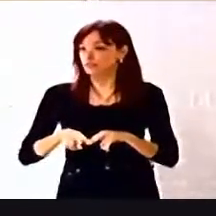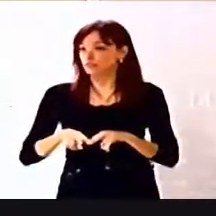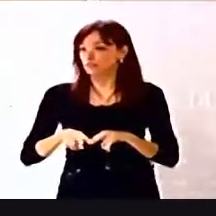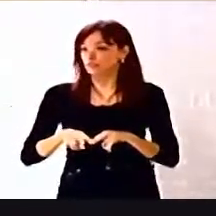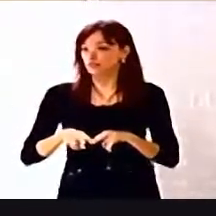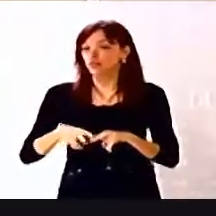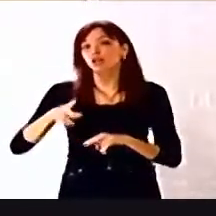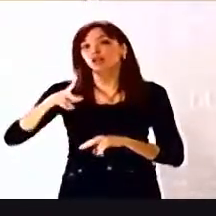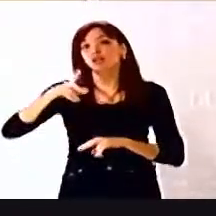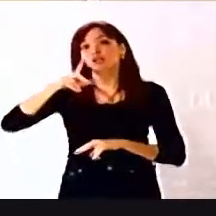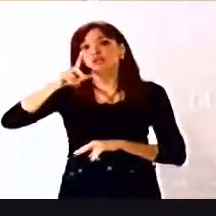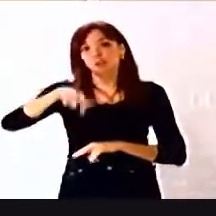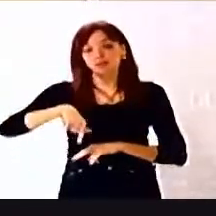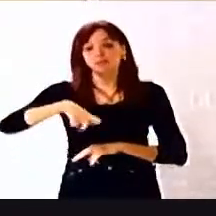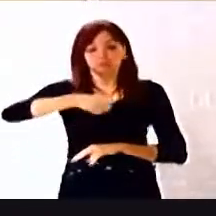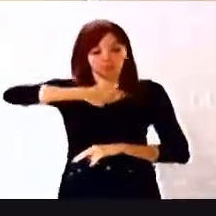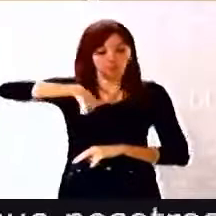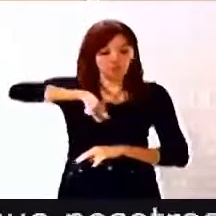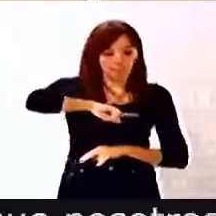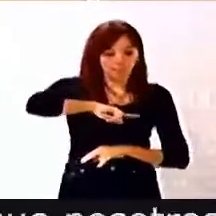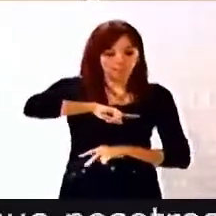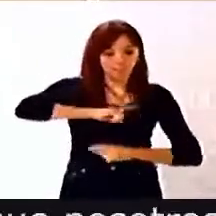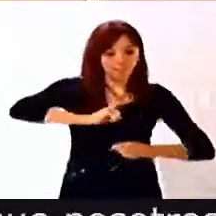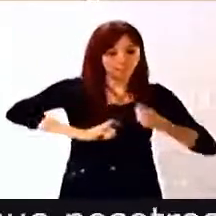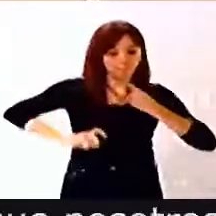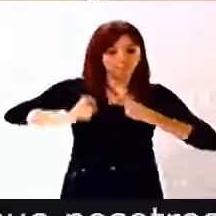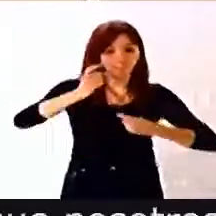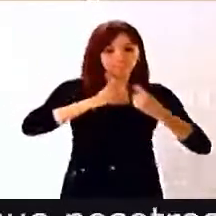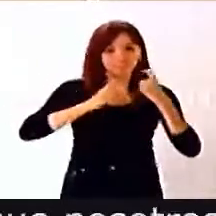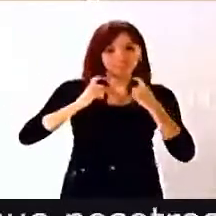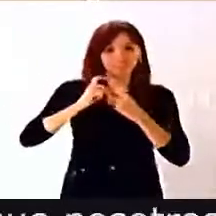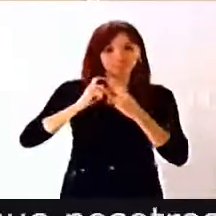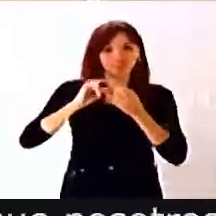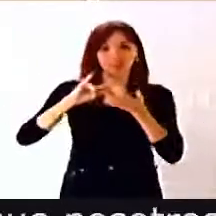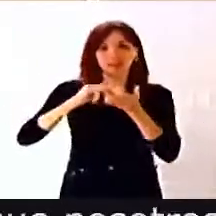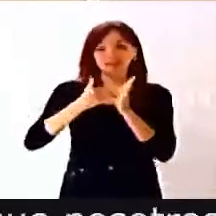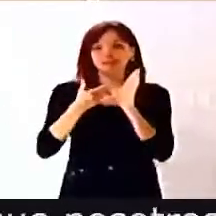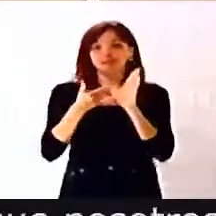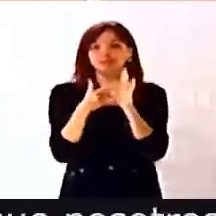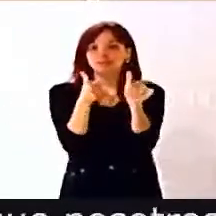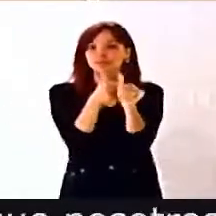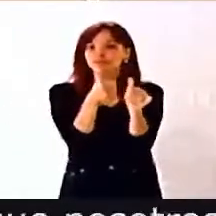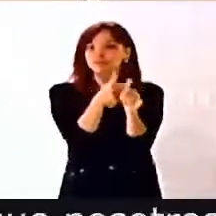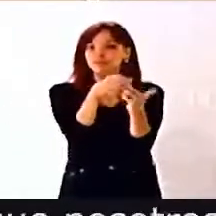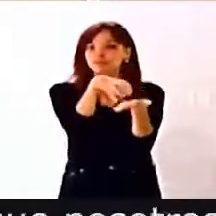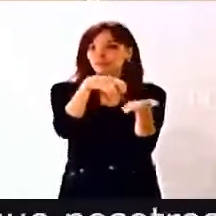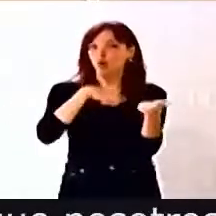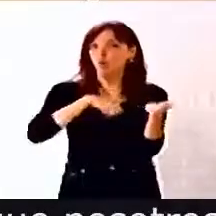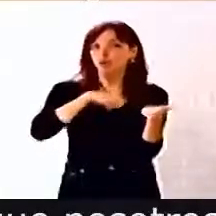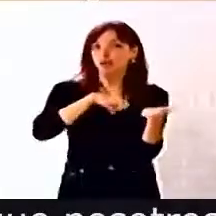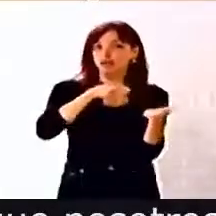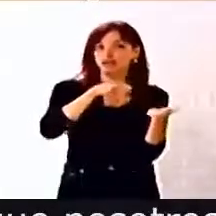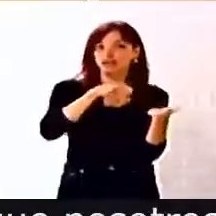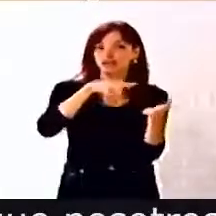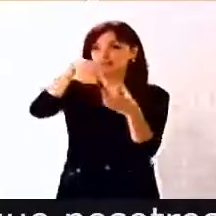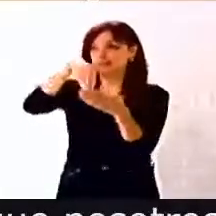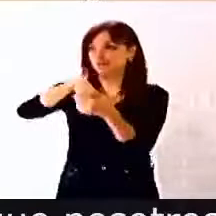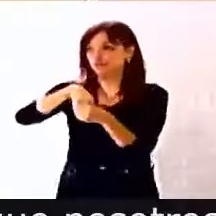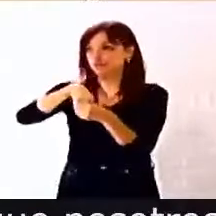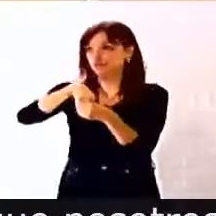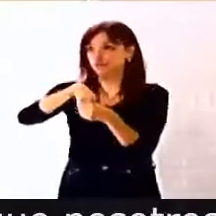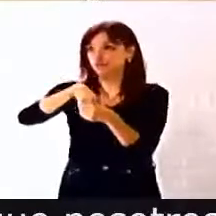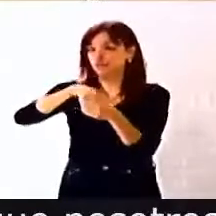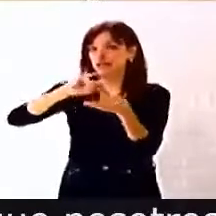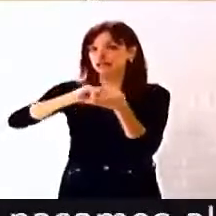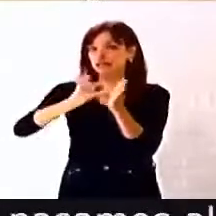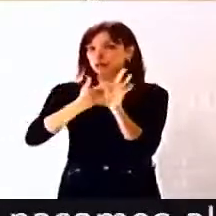nosotros capturamos la información del sistema asistencial como tal, lo pasamos al SIBIES, que es el sistema